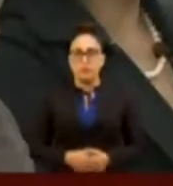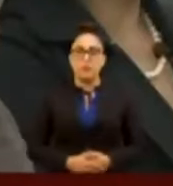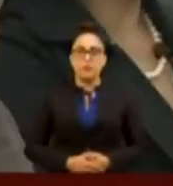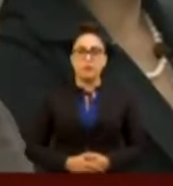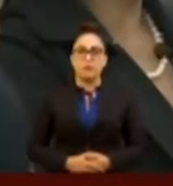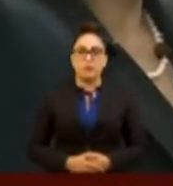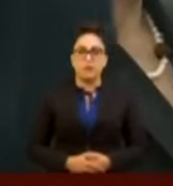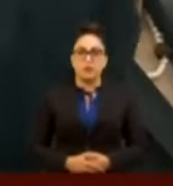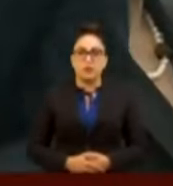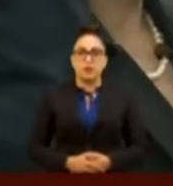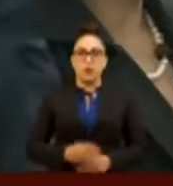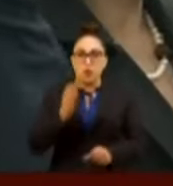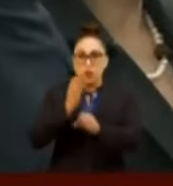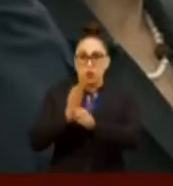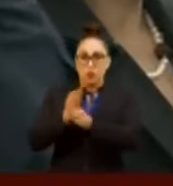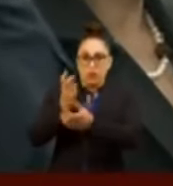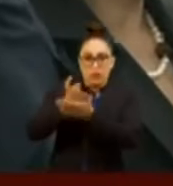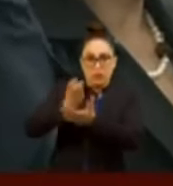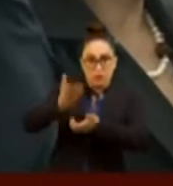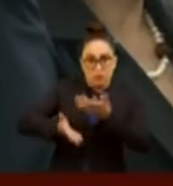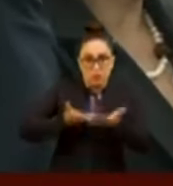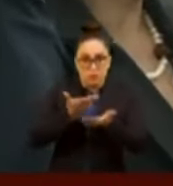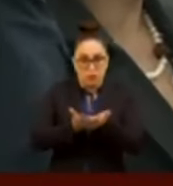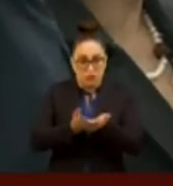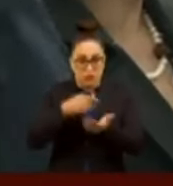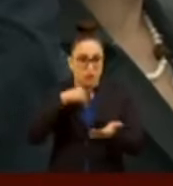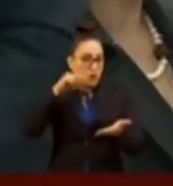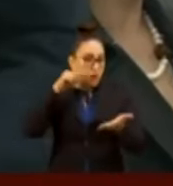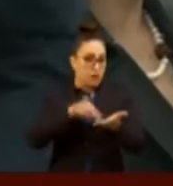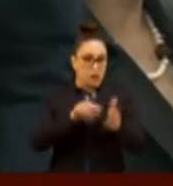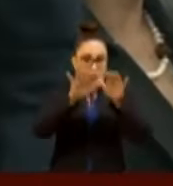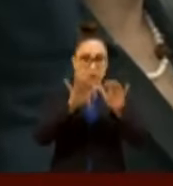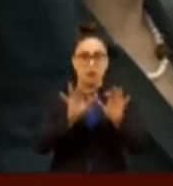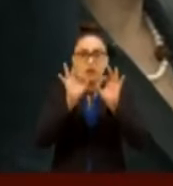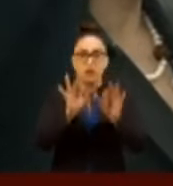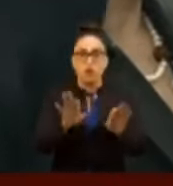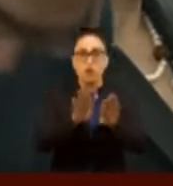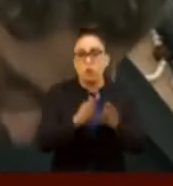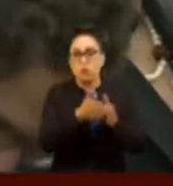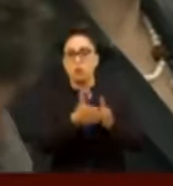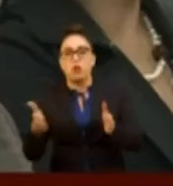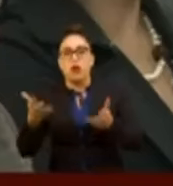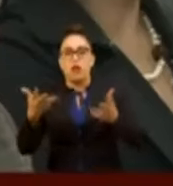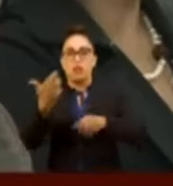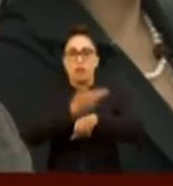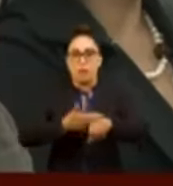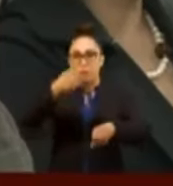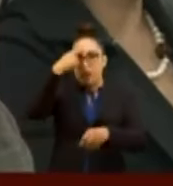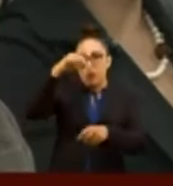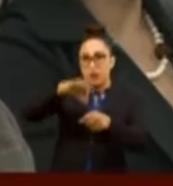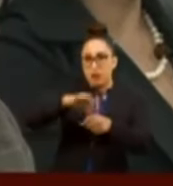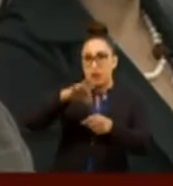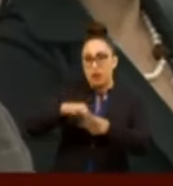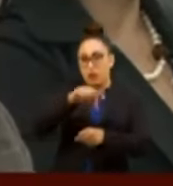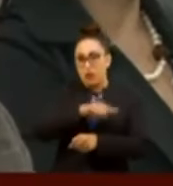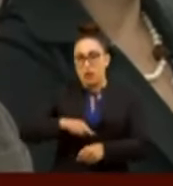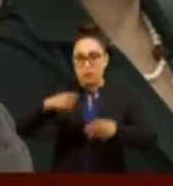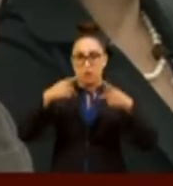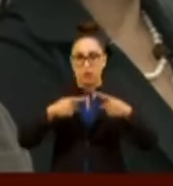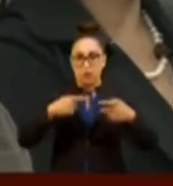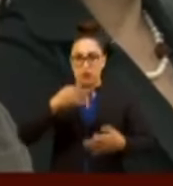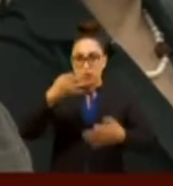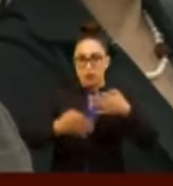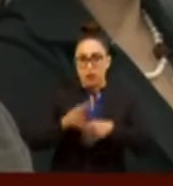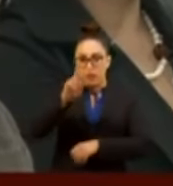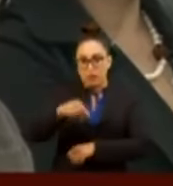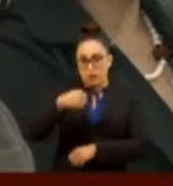No hay en esta propuesta de dictamen una propuesta de método. Y me alarma, y hay, de